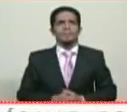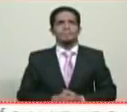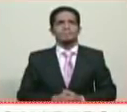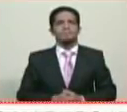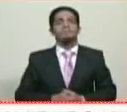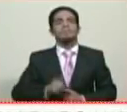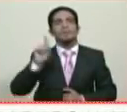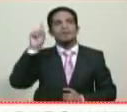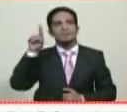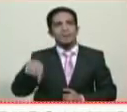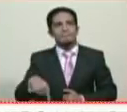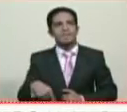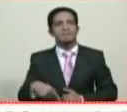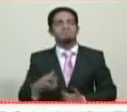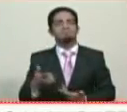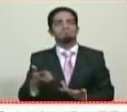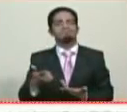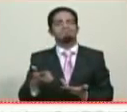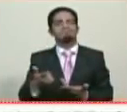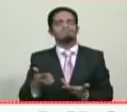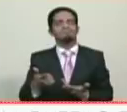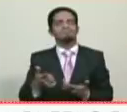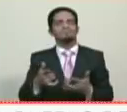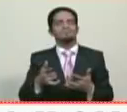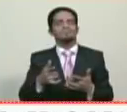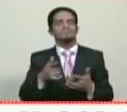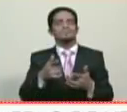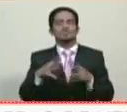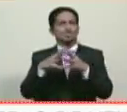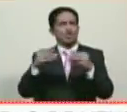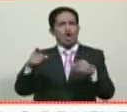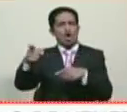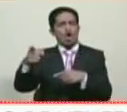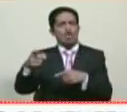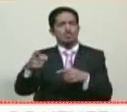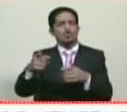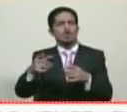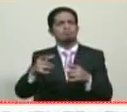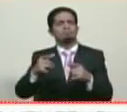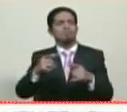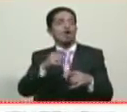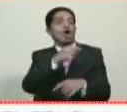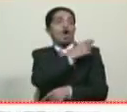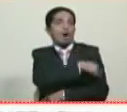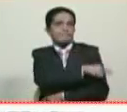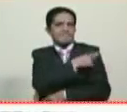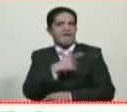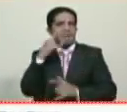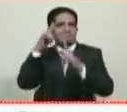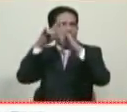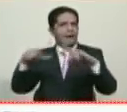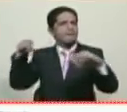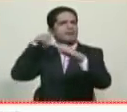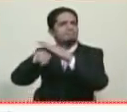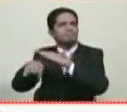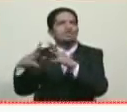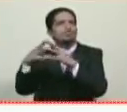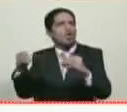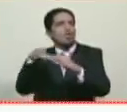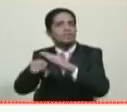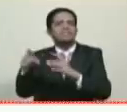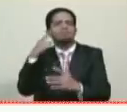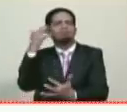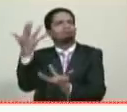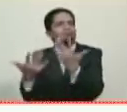También se perdió un hospital de campaña con quirófano, terapia intensiva, fue incendiado también allí, se perdió en el incendio.